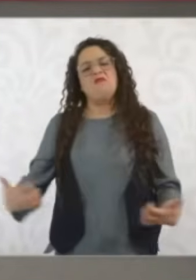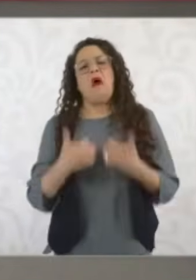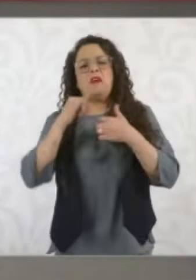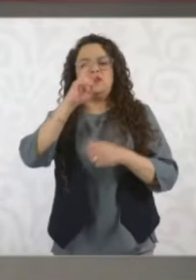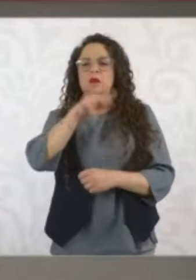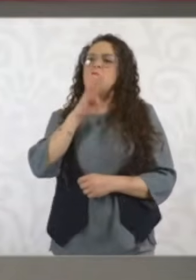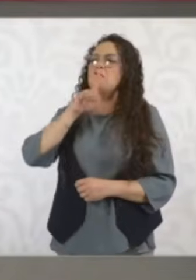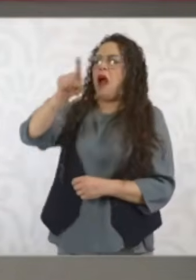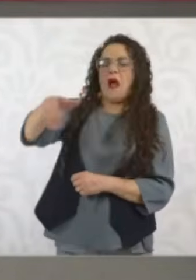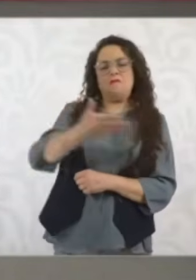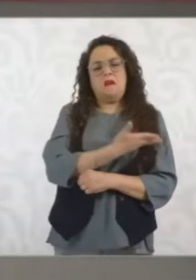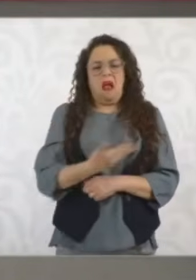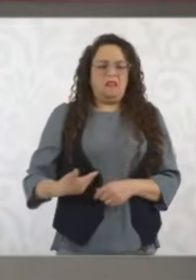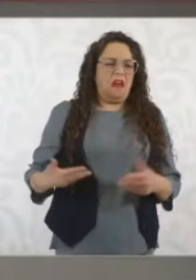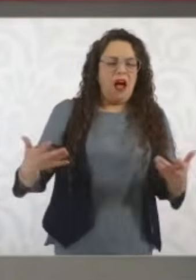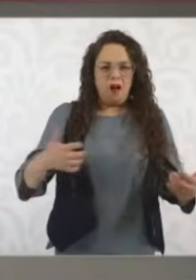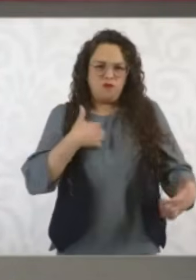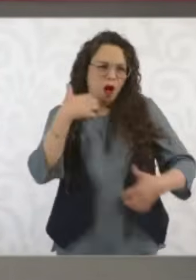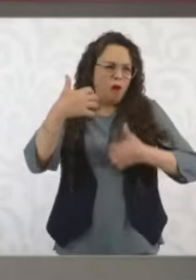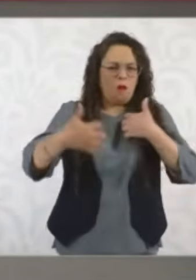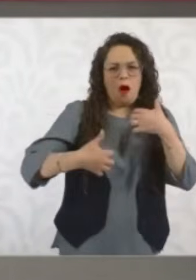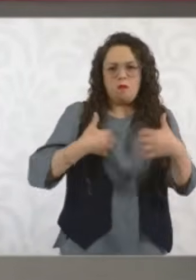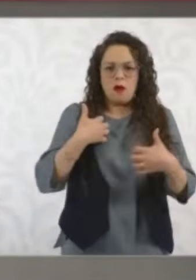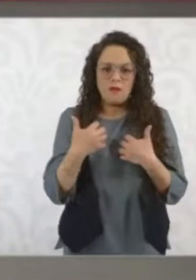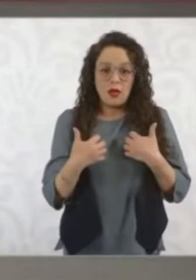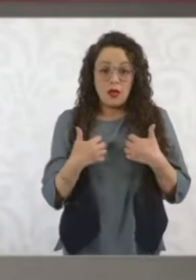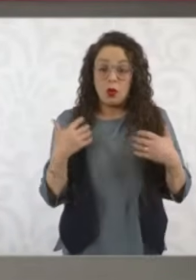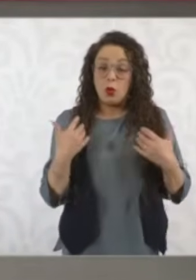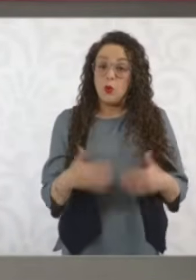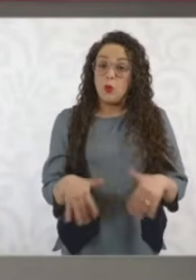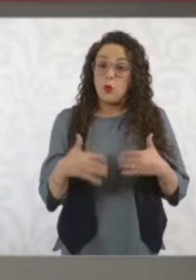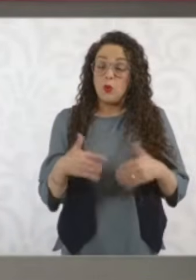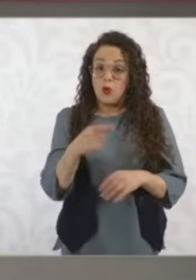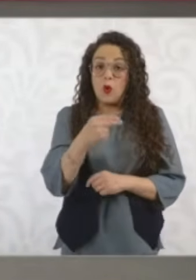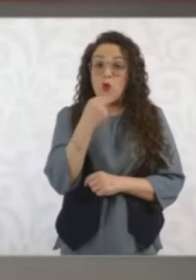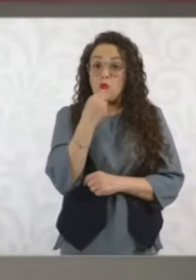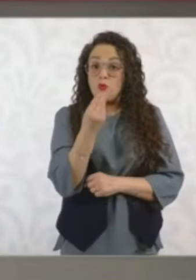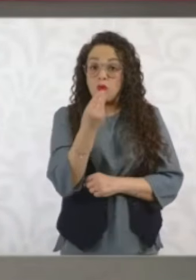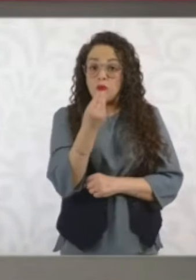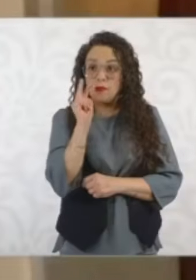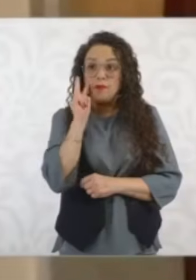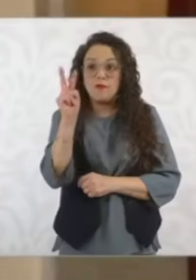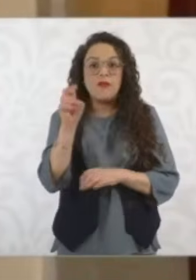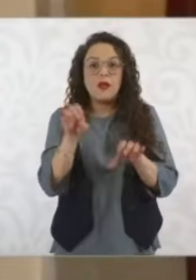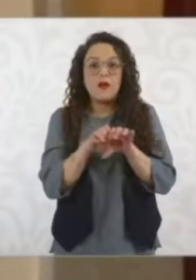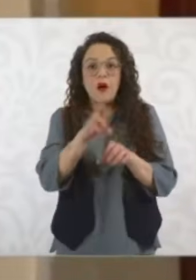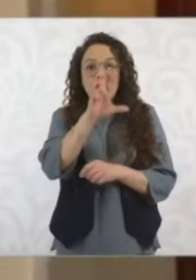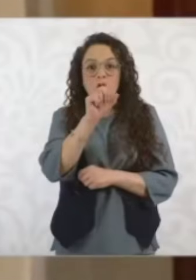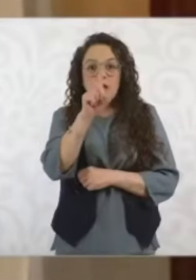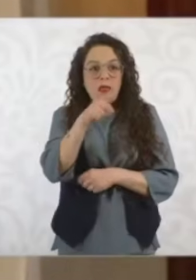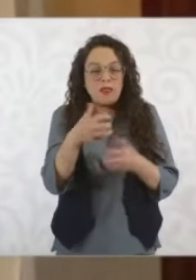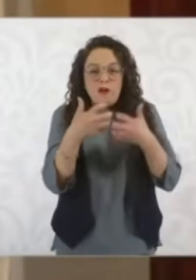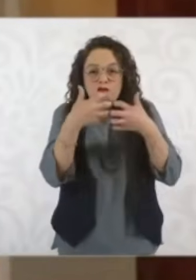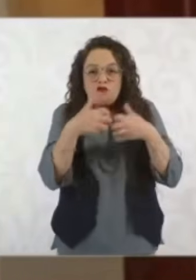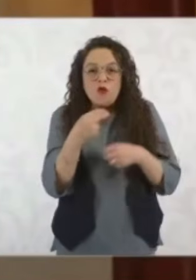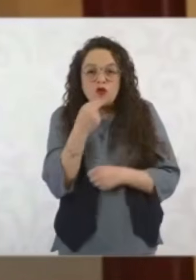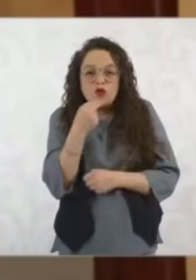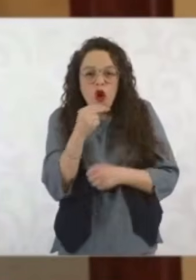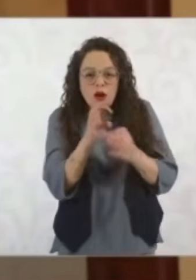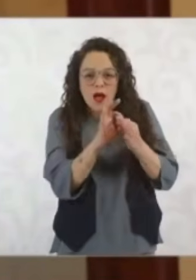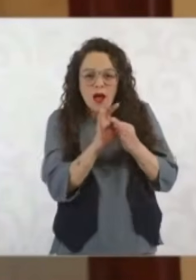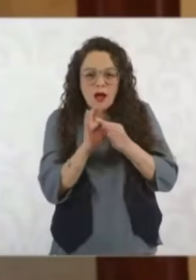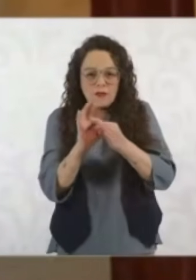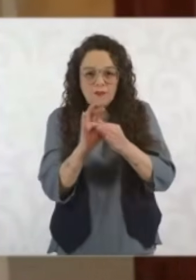Utiliza mucho, y por eso vemos el flujo de cómo funciona la red, retoma primeras